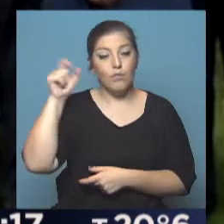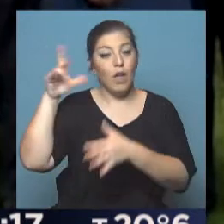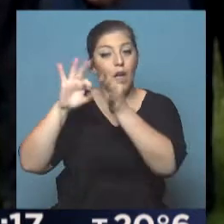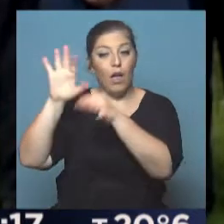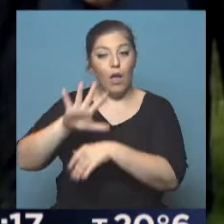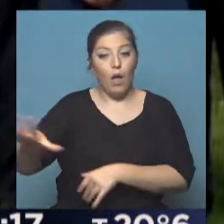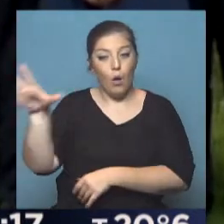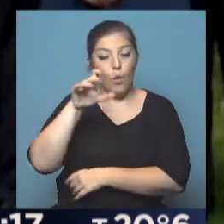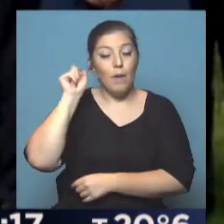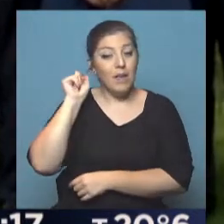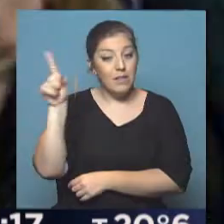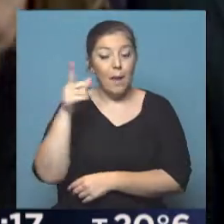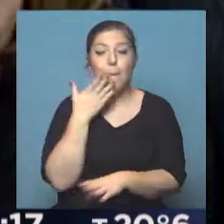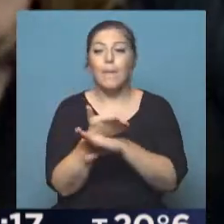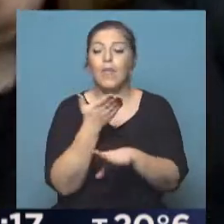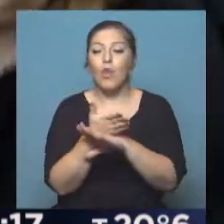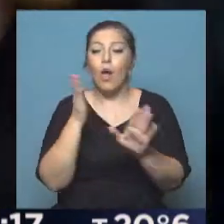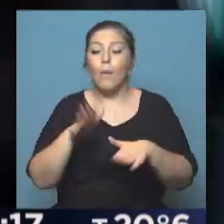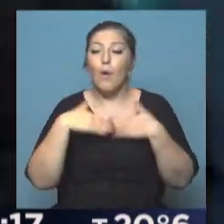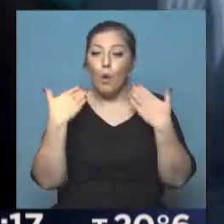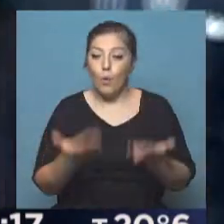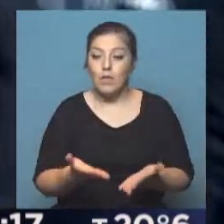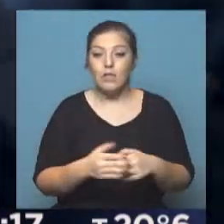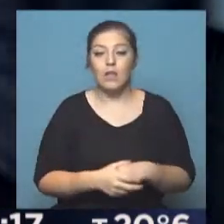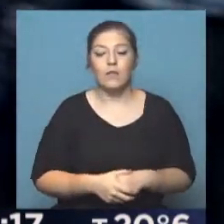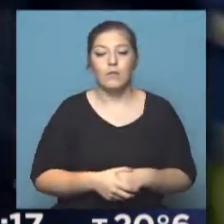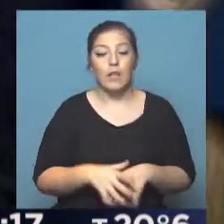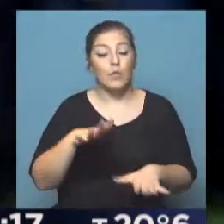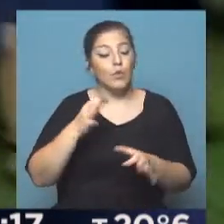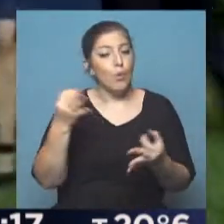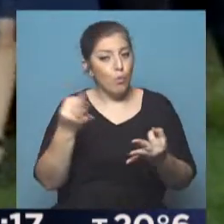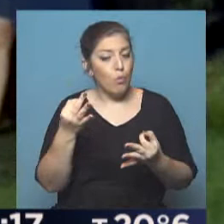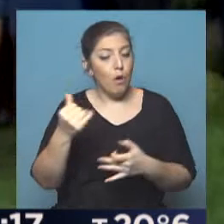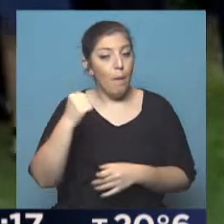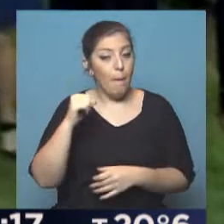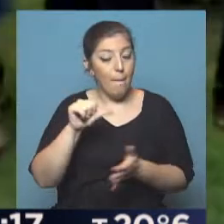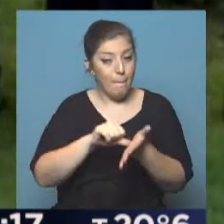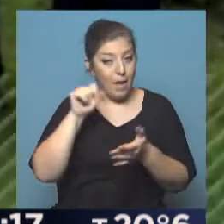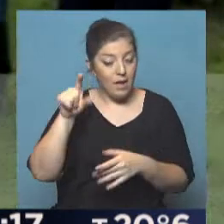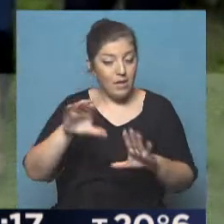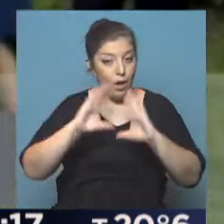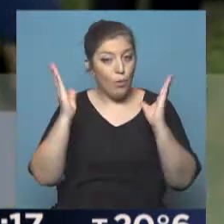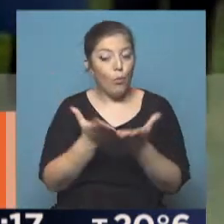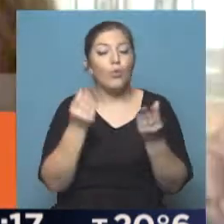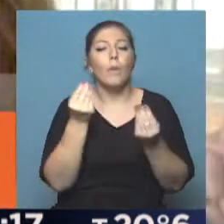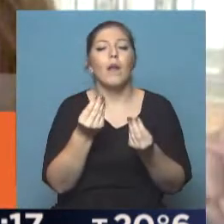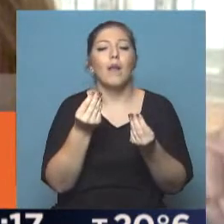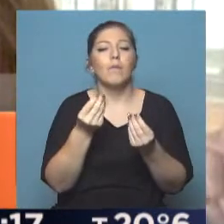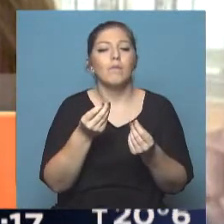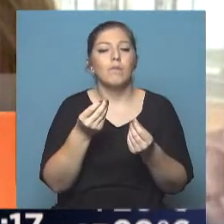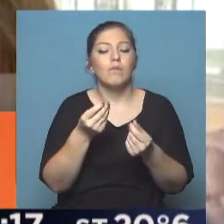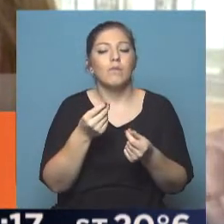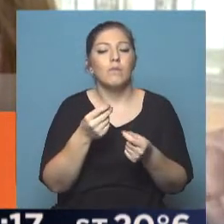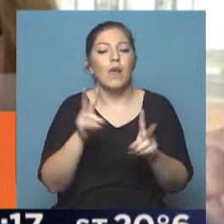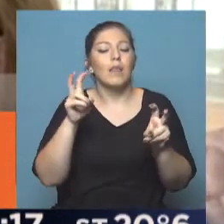Europa. Allí les pidió que aprovechen la coyuntura favorable del país en el mundo para convertir en cosas concretas